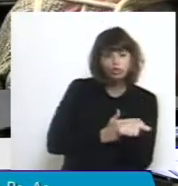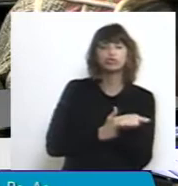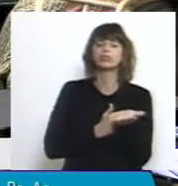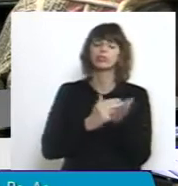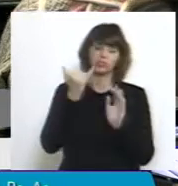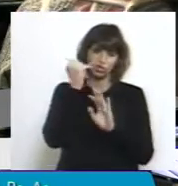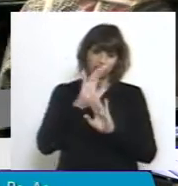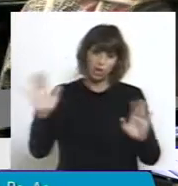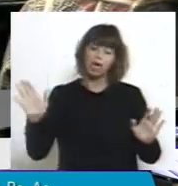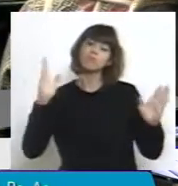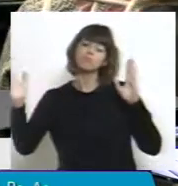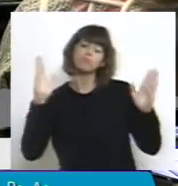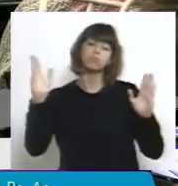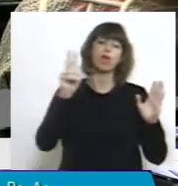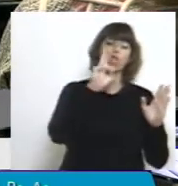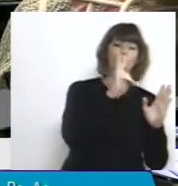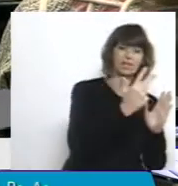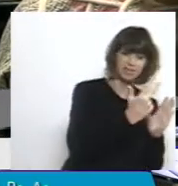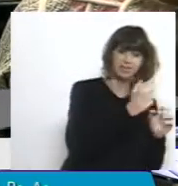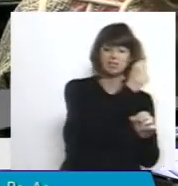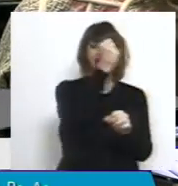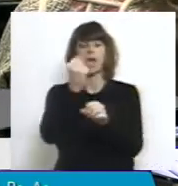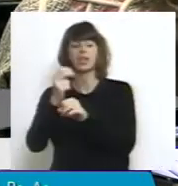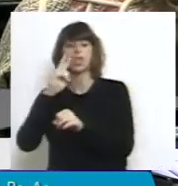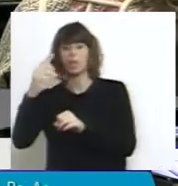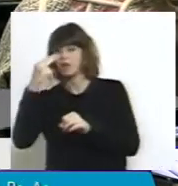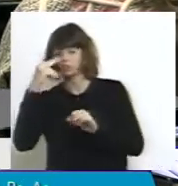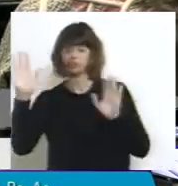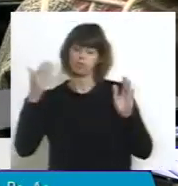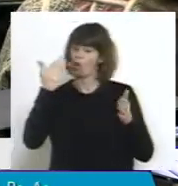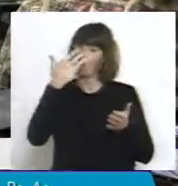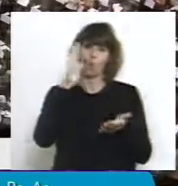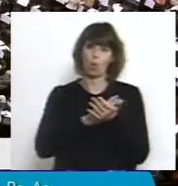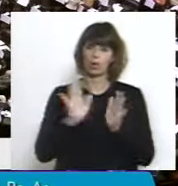ocurrió entre el 2003 y el 2011. Sí voy a tratar de trabajar